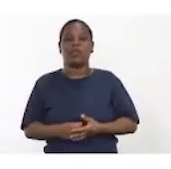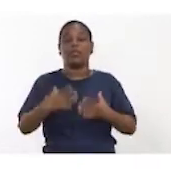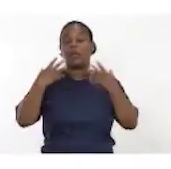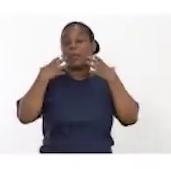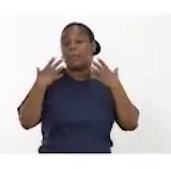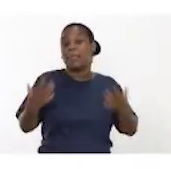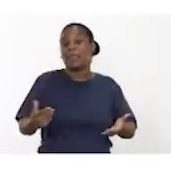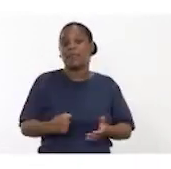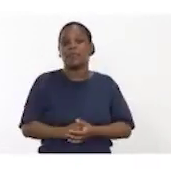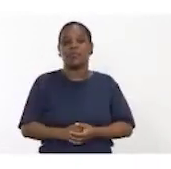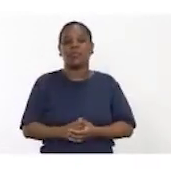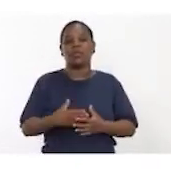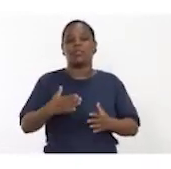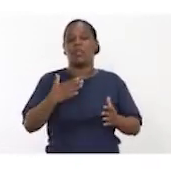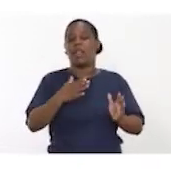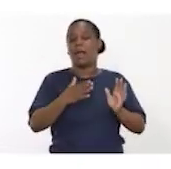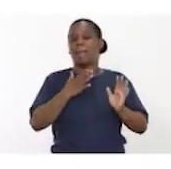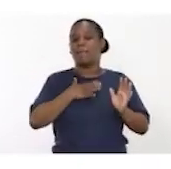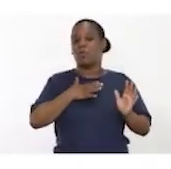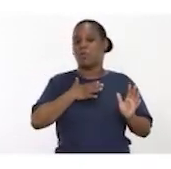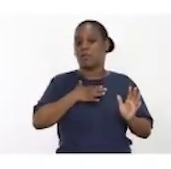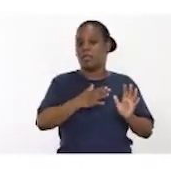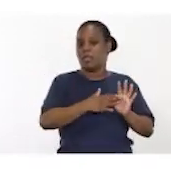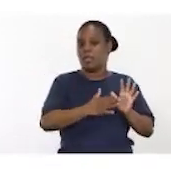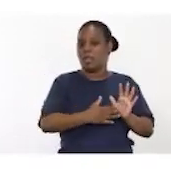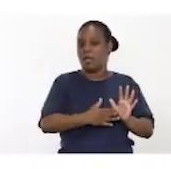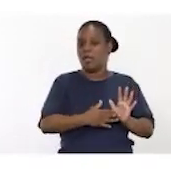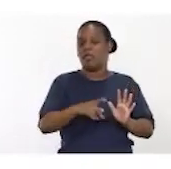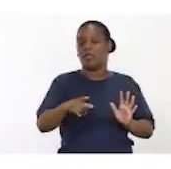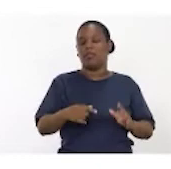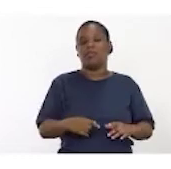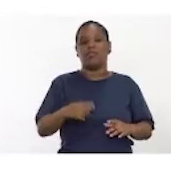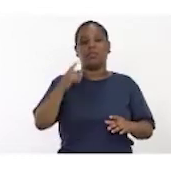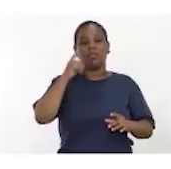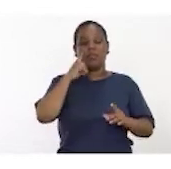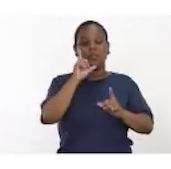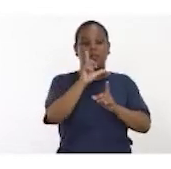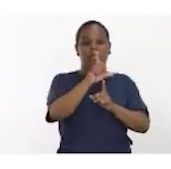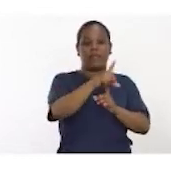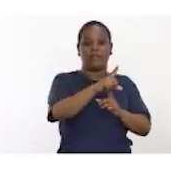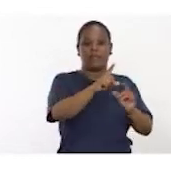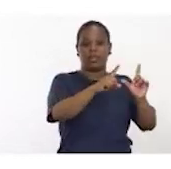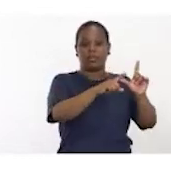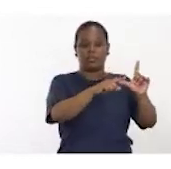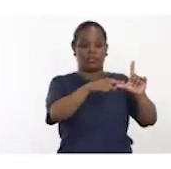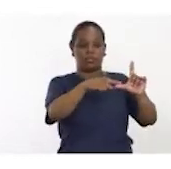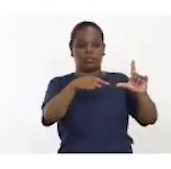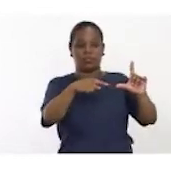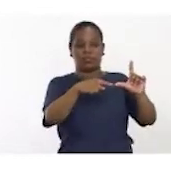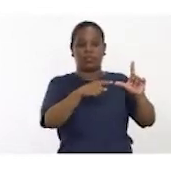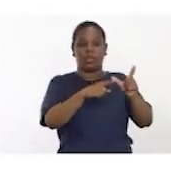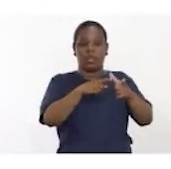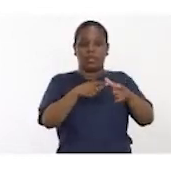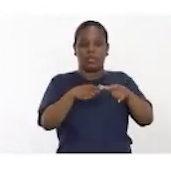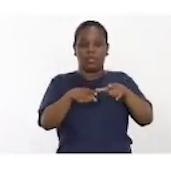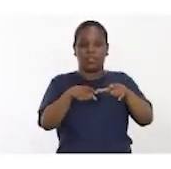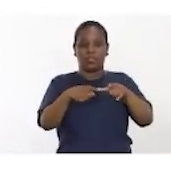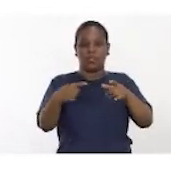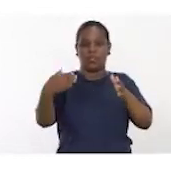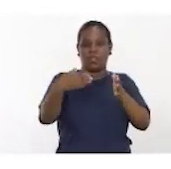Importante las propiedades de las ondas: reflexión, refracción,